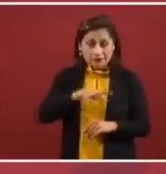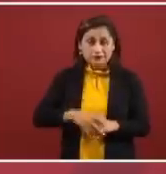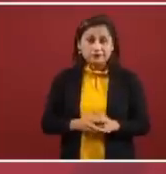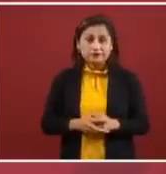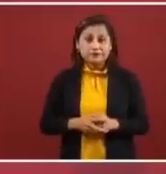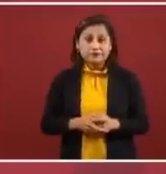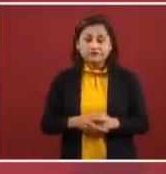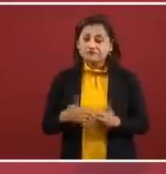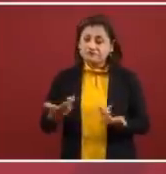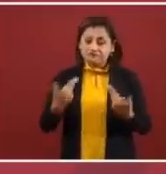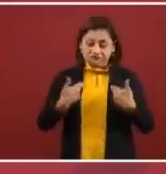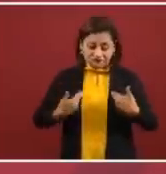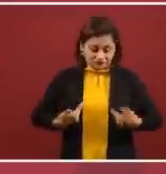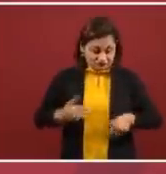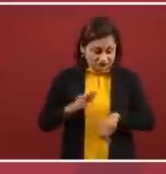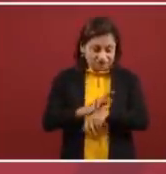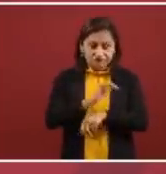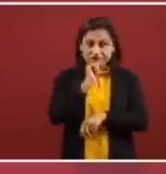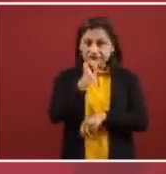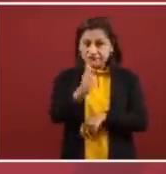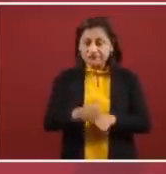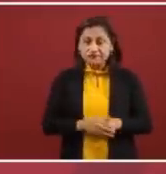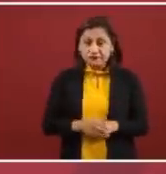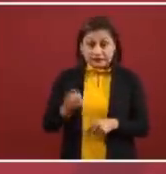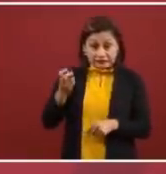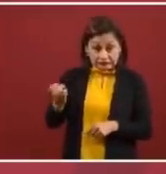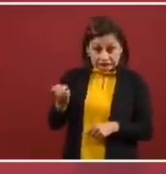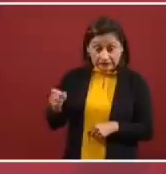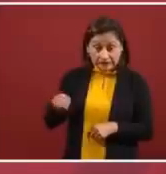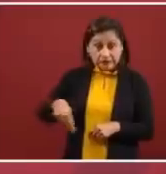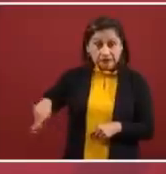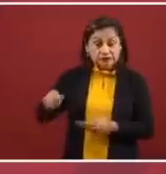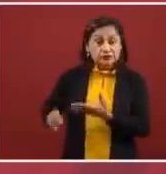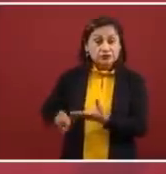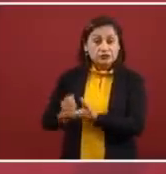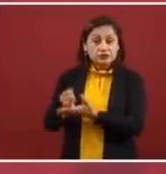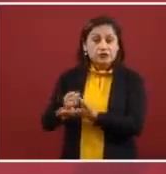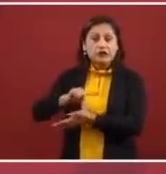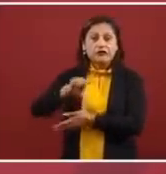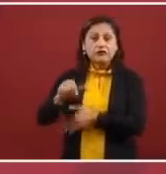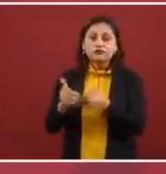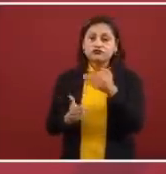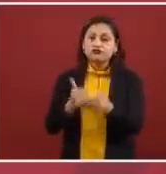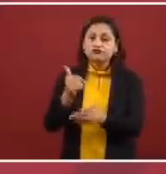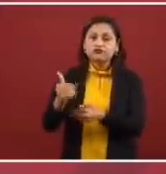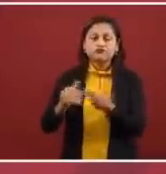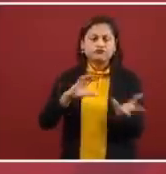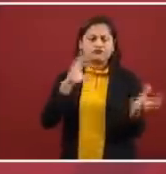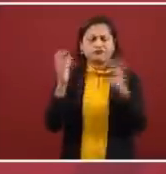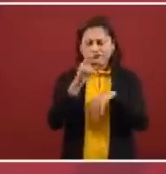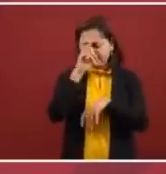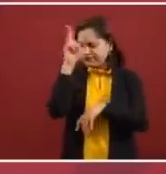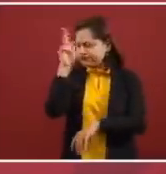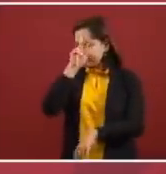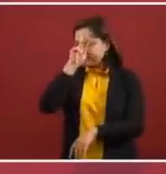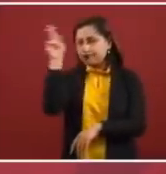inhumana produjo más violencia mucho sufrimiento